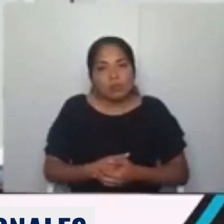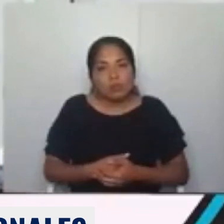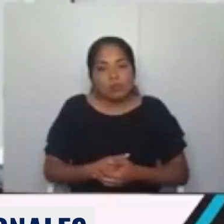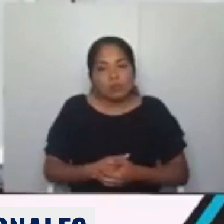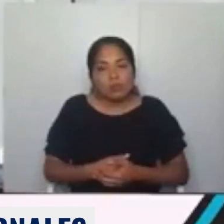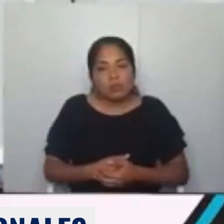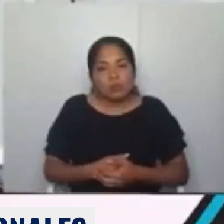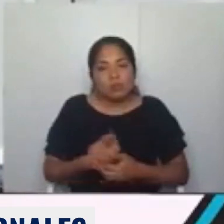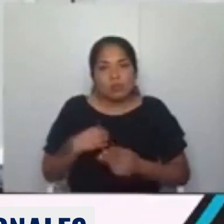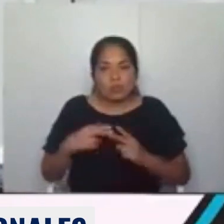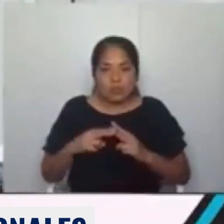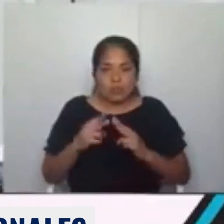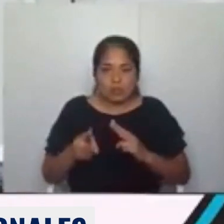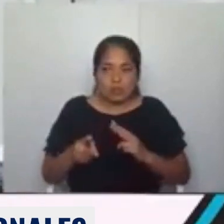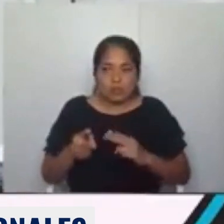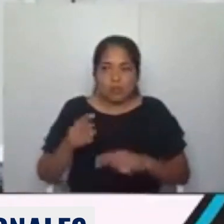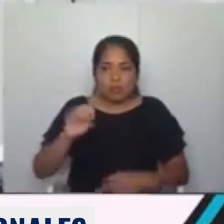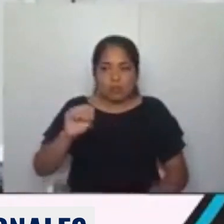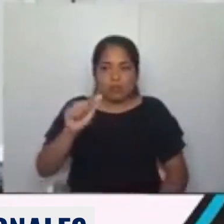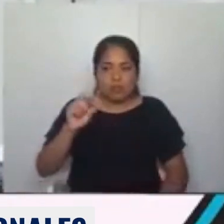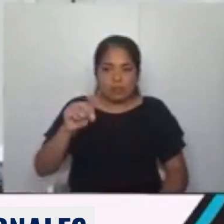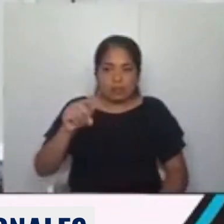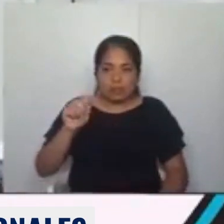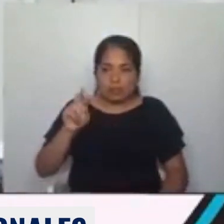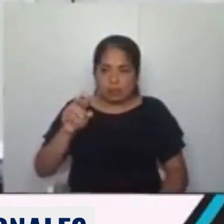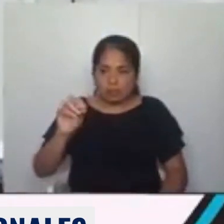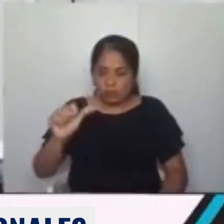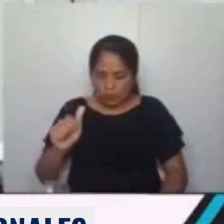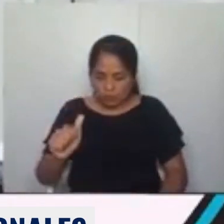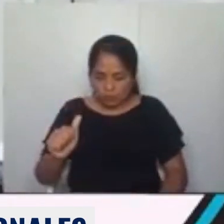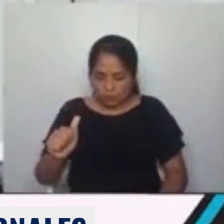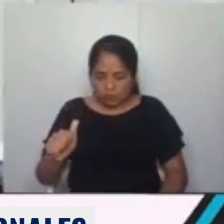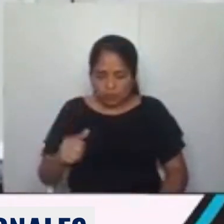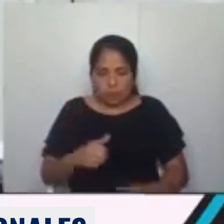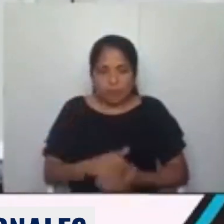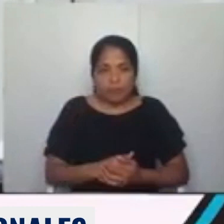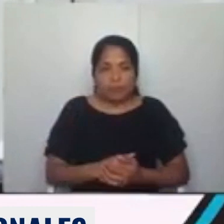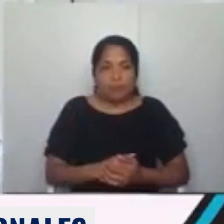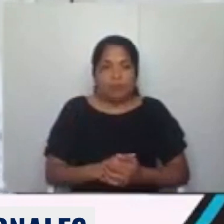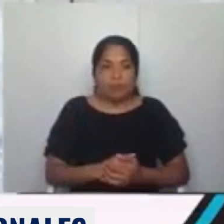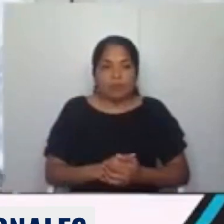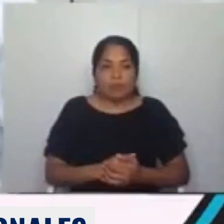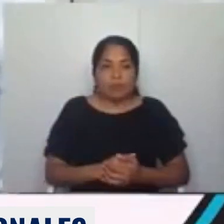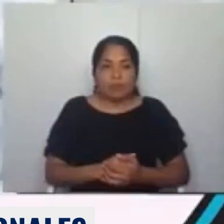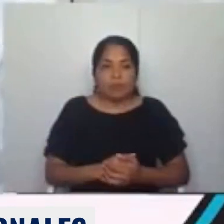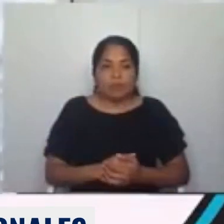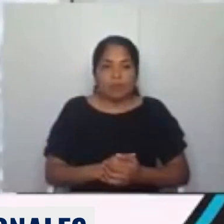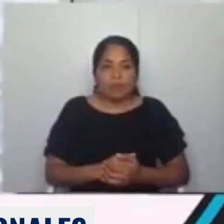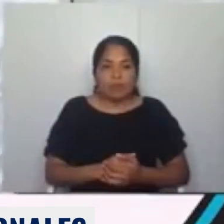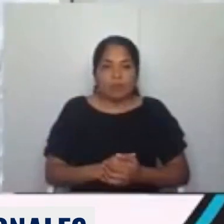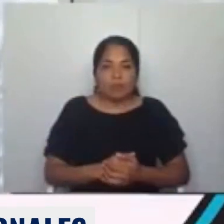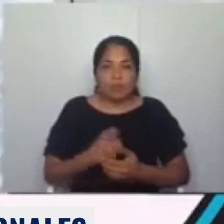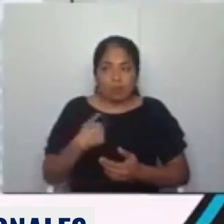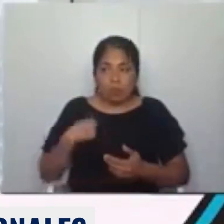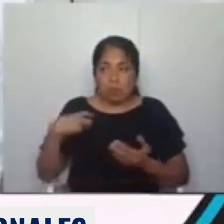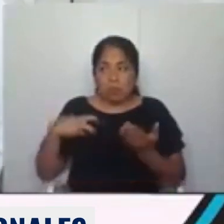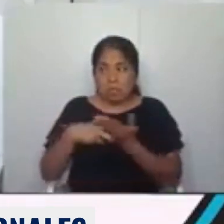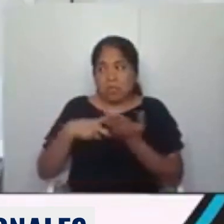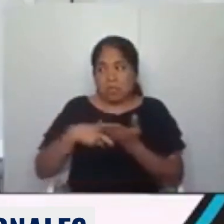Santa Rosa específicamente he tenido la obligación de poder o tener que pagar el peaje el día de hoy para venir a esta sesión de